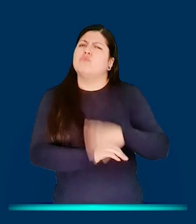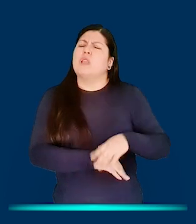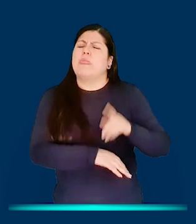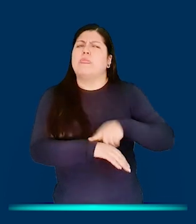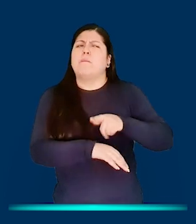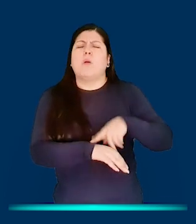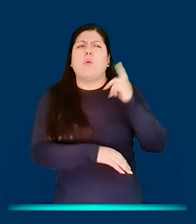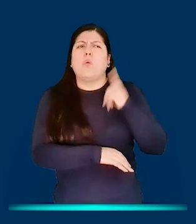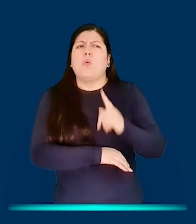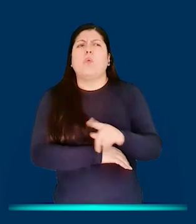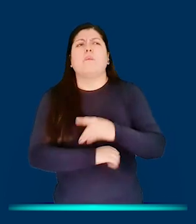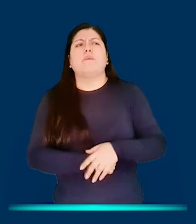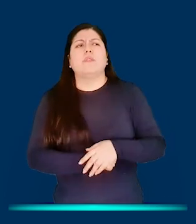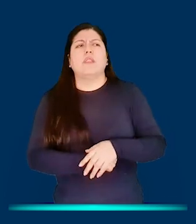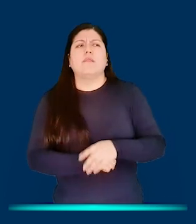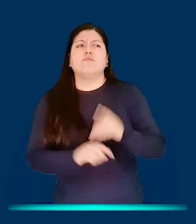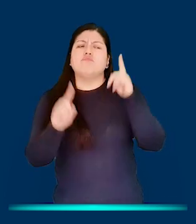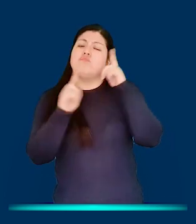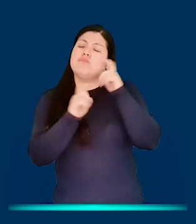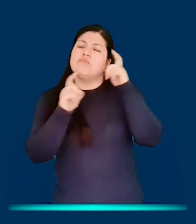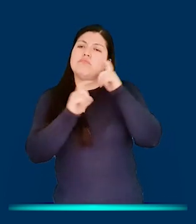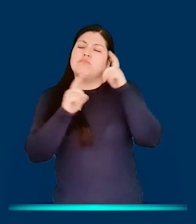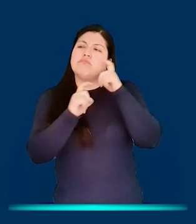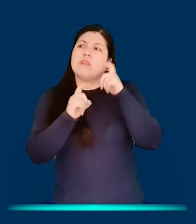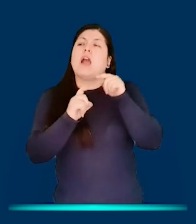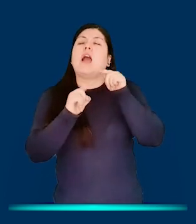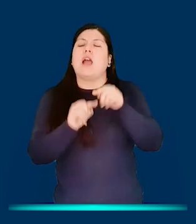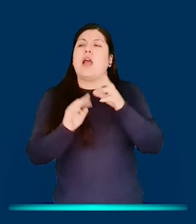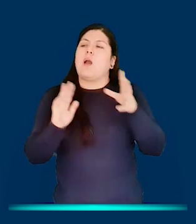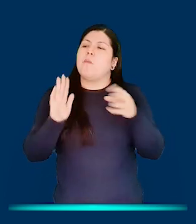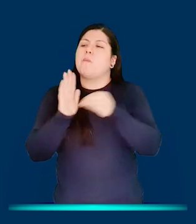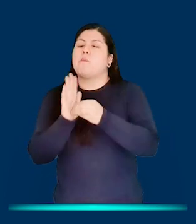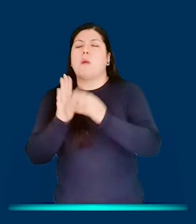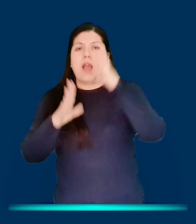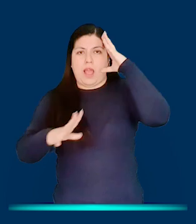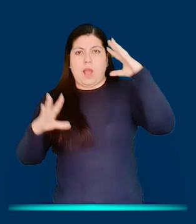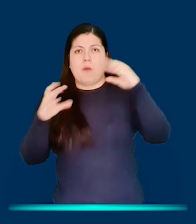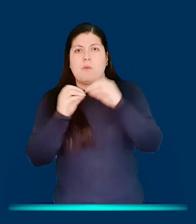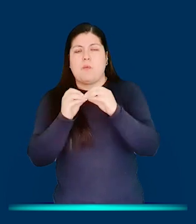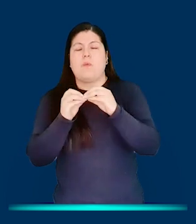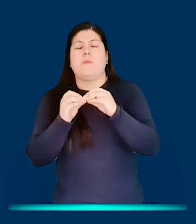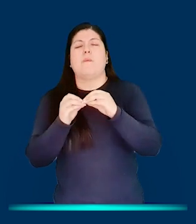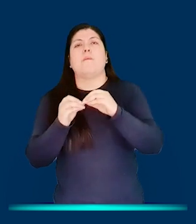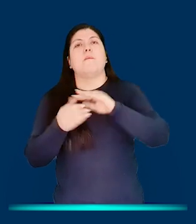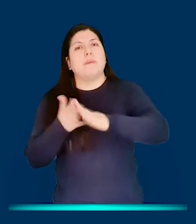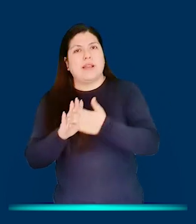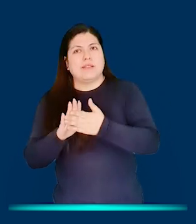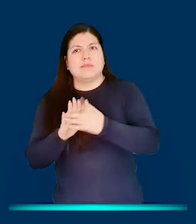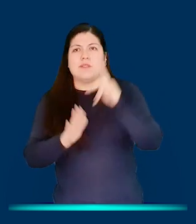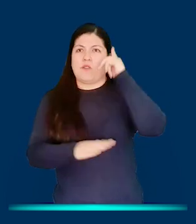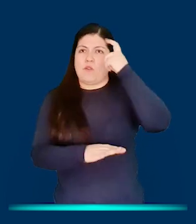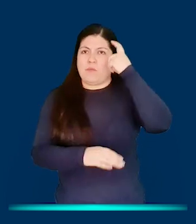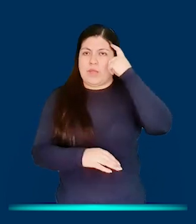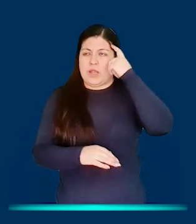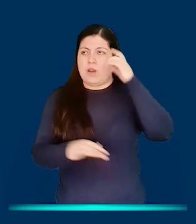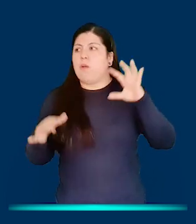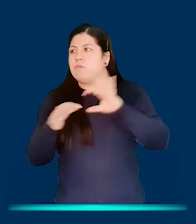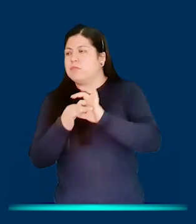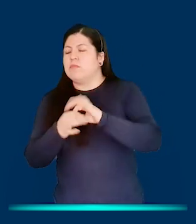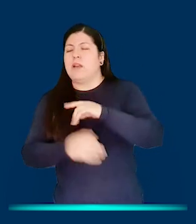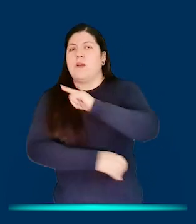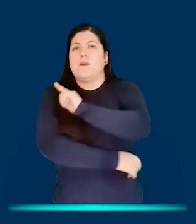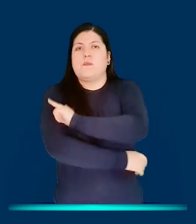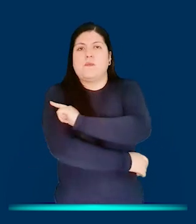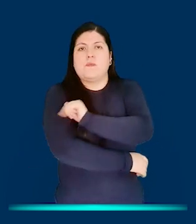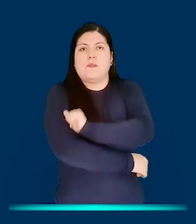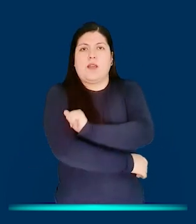surgen desde hace bastante tiempo. Se pensaron y se quedaron contempladas en el acuerdo